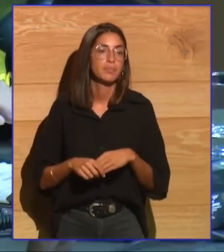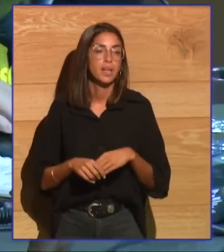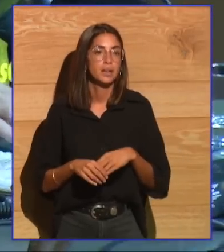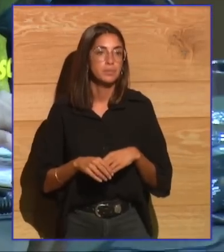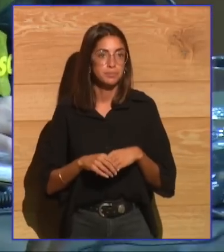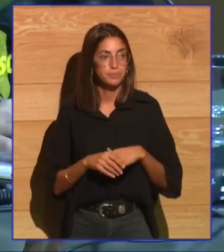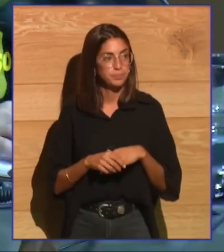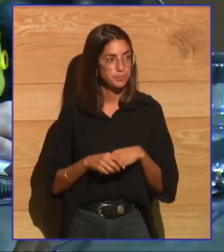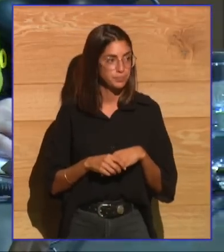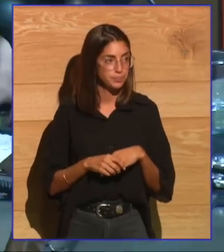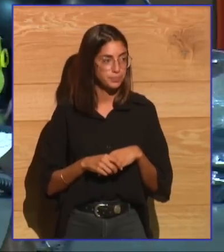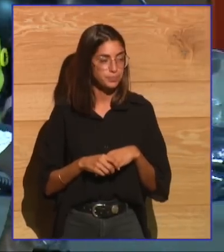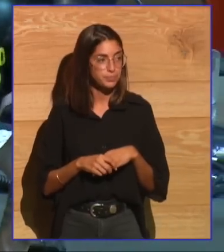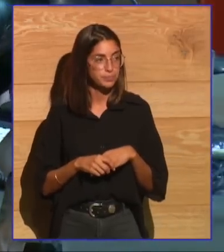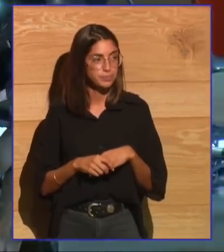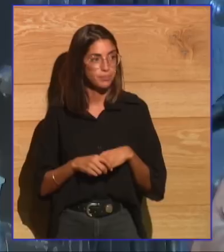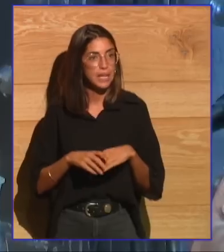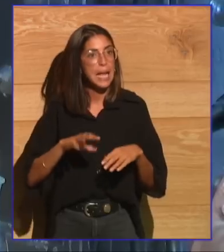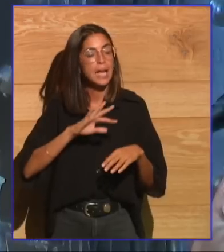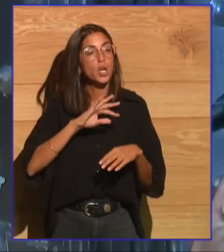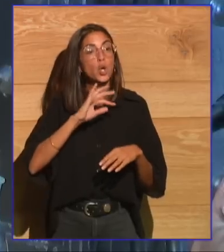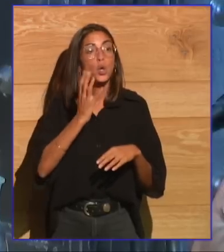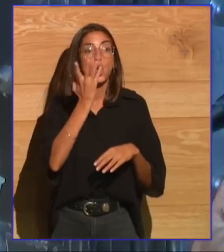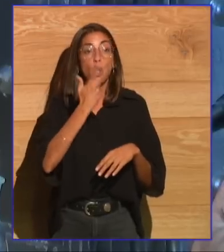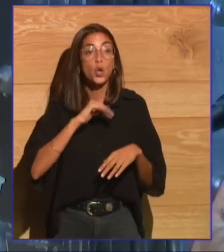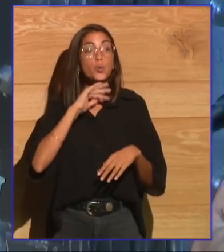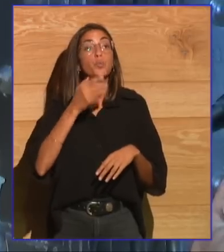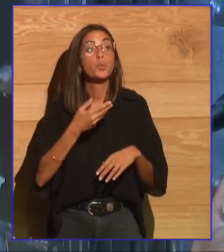cuantos más buscados gusta el color púrpura